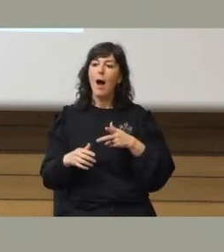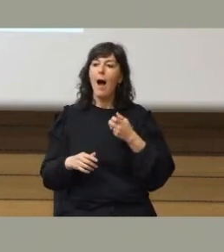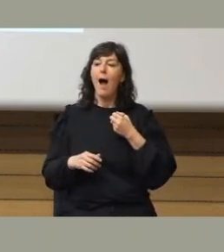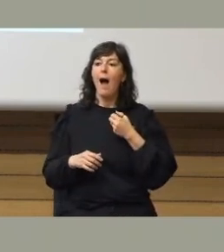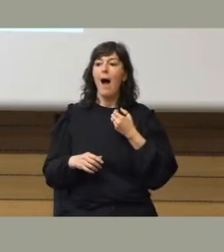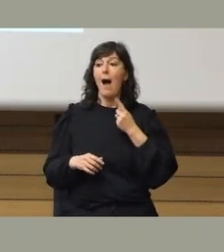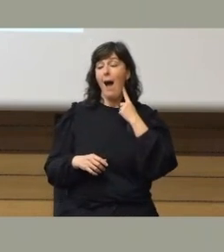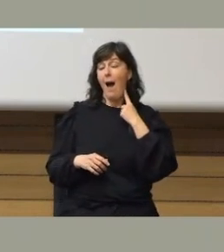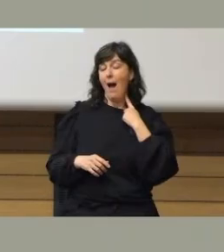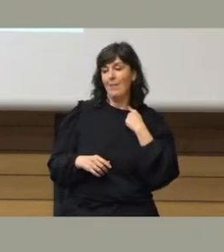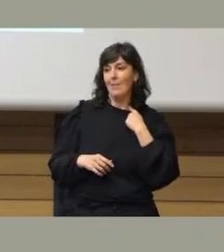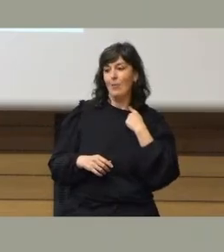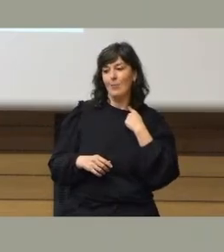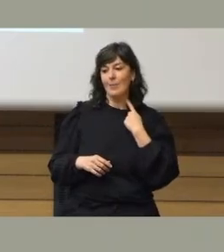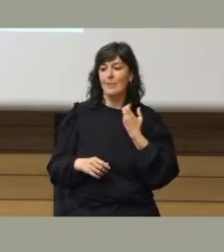error.